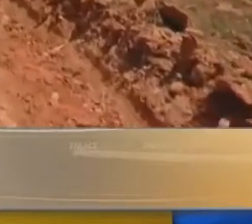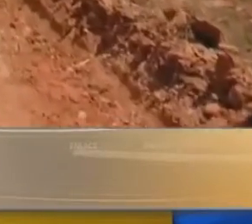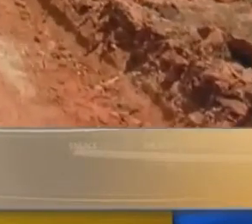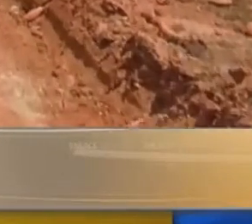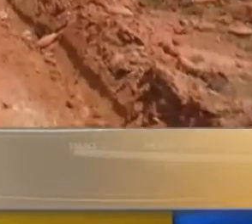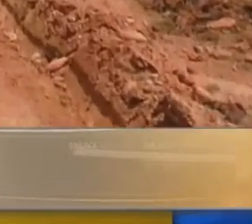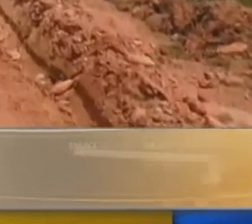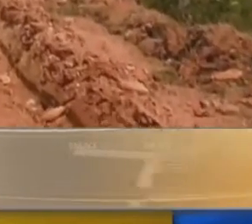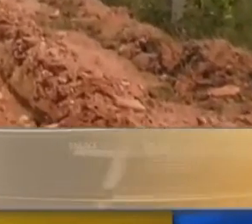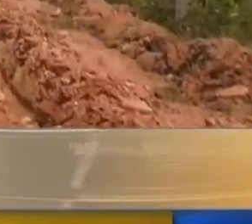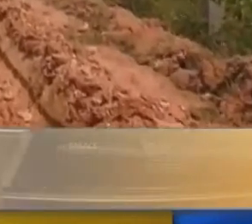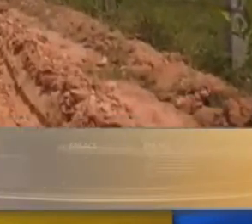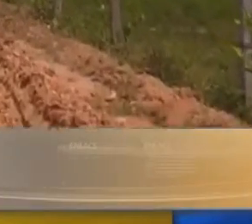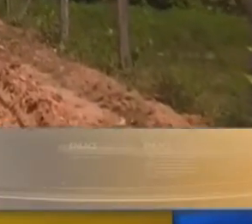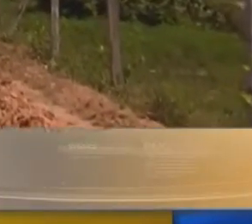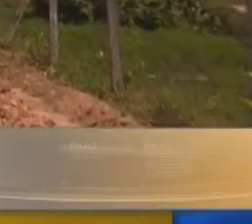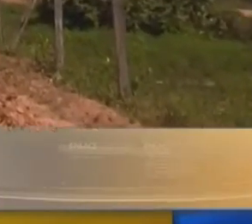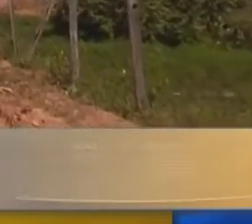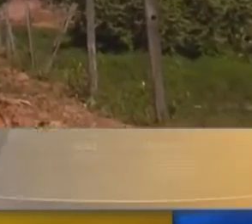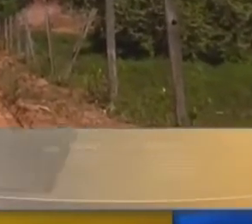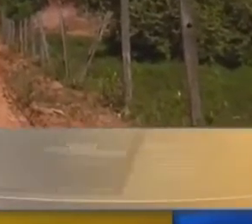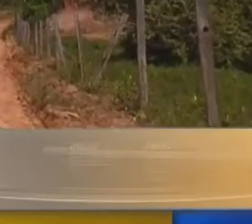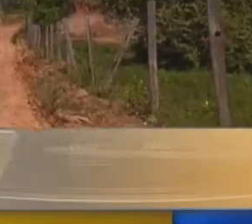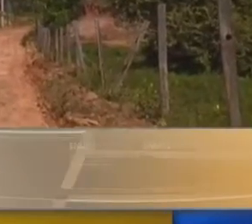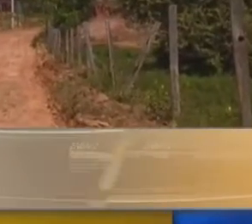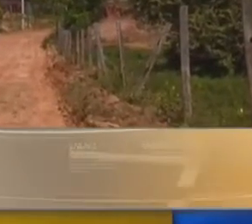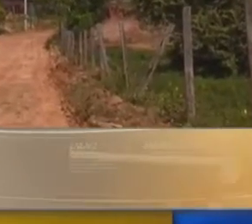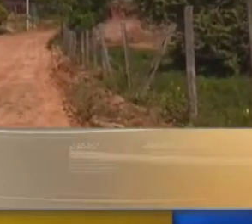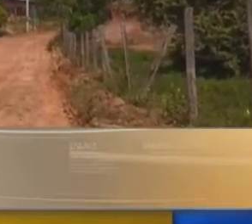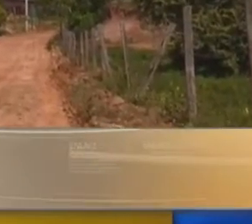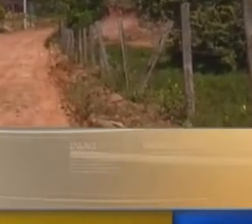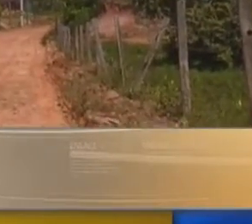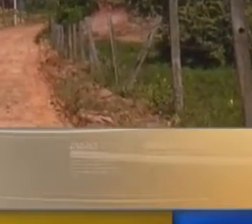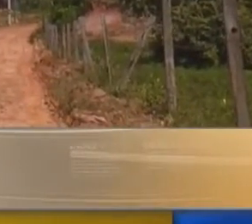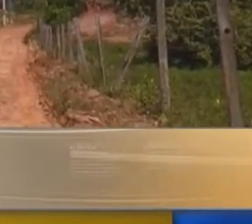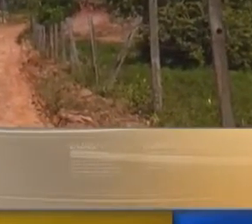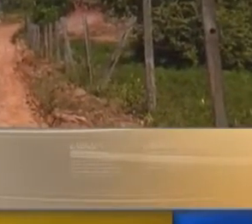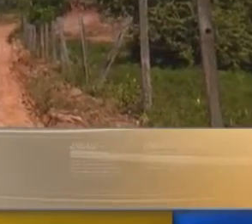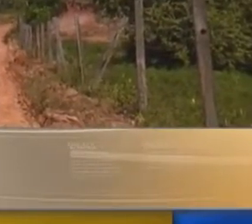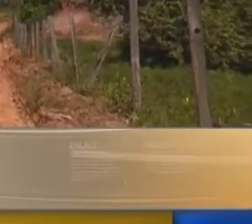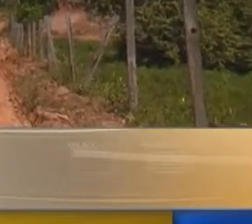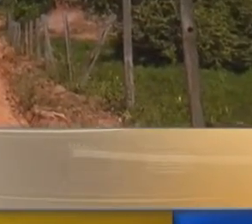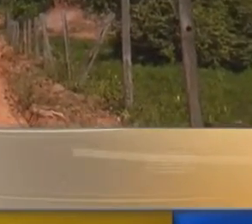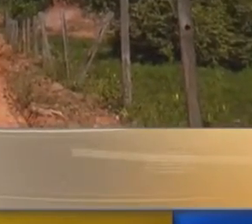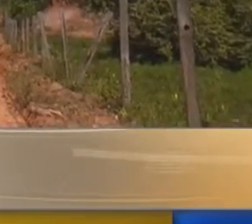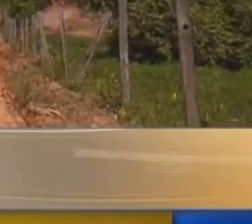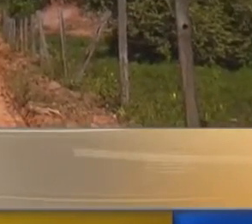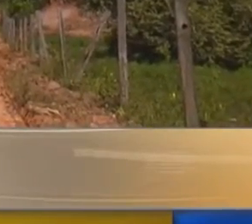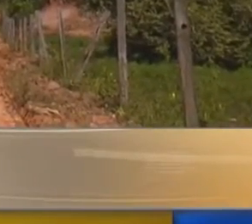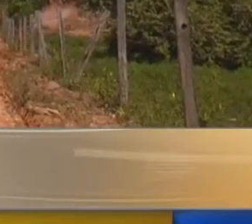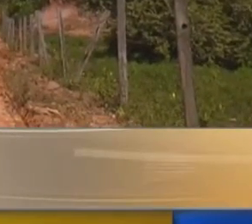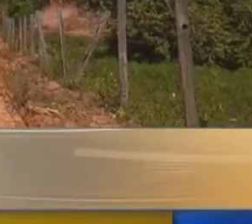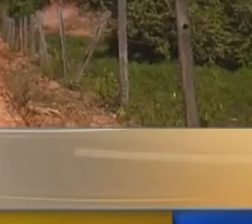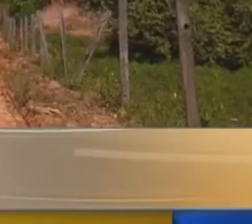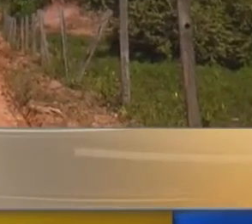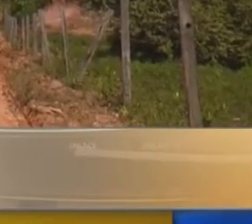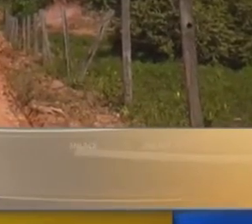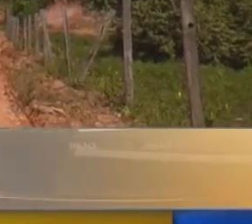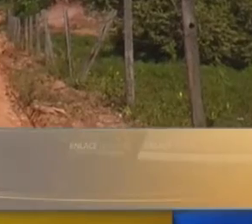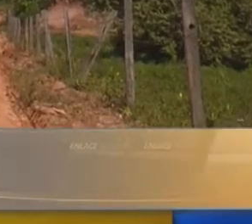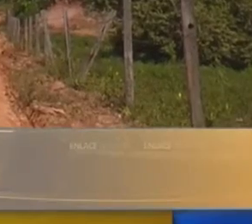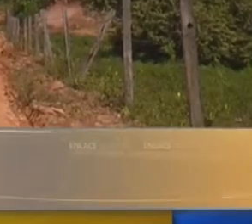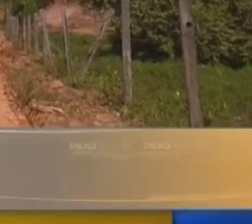sector Castalia de Barranca Bermeja, en donde hoy la Secretaría de Infraestructura comenzó obras de mejoramiento vial, una gestión que desde hace más de 20 días